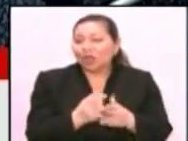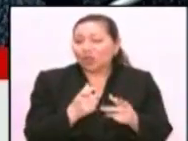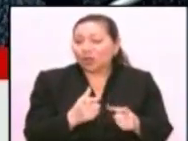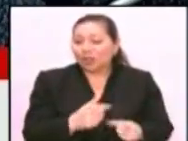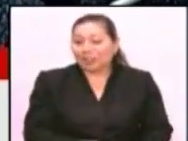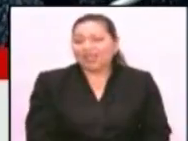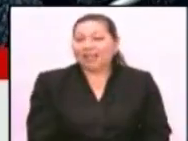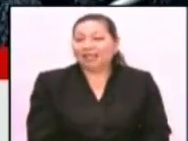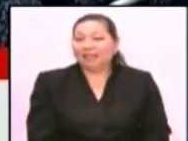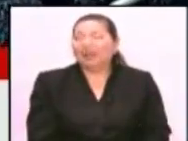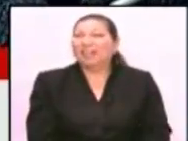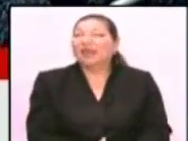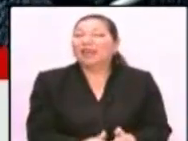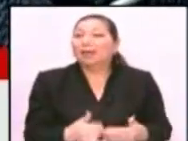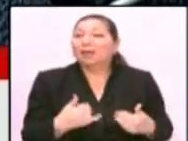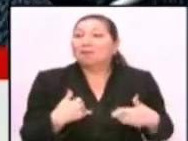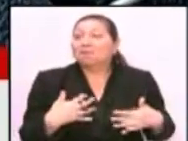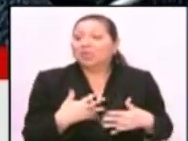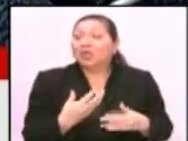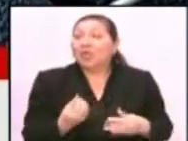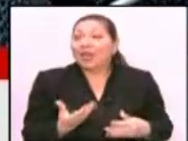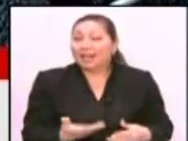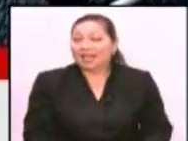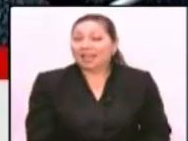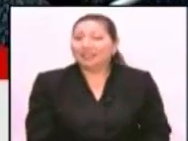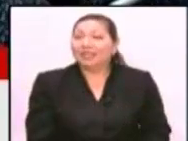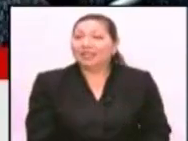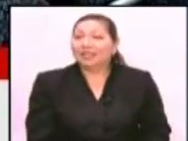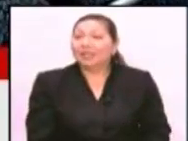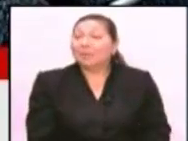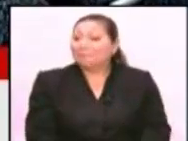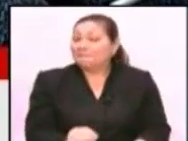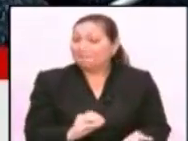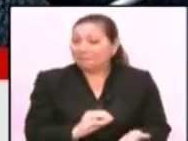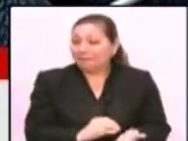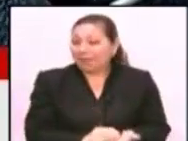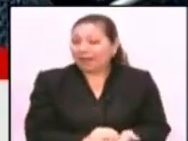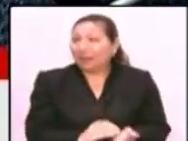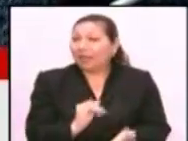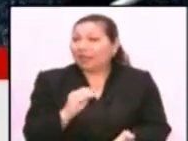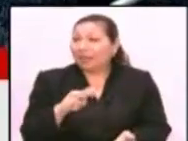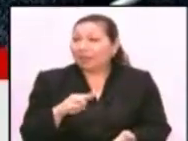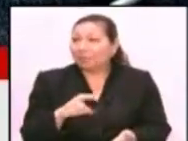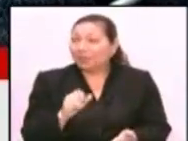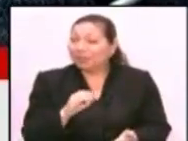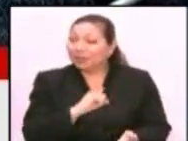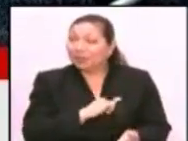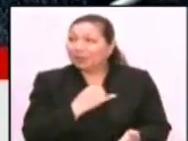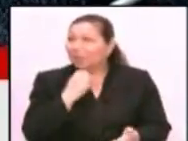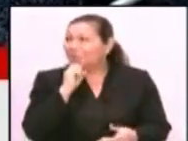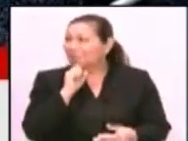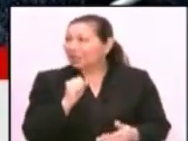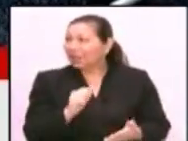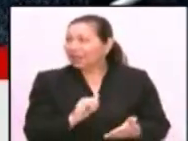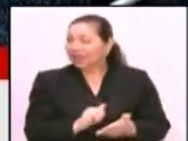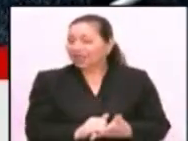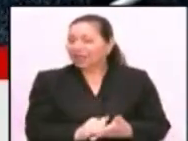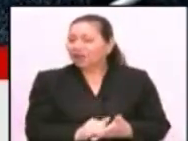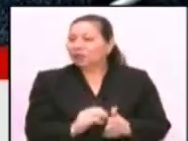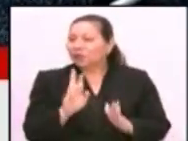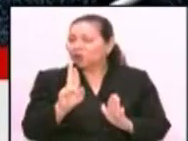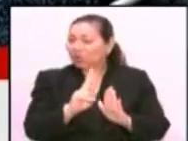controlado. Entonces, ¿qué temor habría? Hay que ayudar al INPE. El INPE es una institución muy vieja, ¿eh? Y